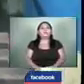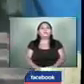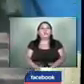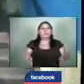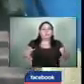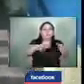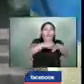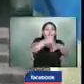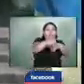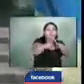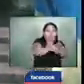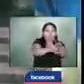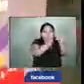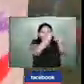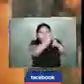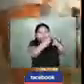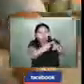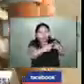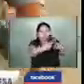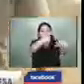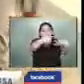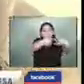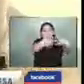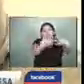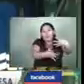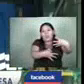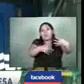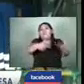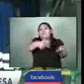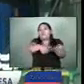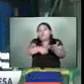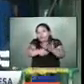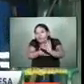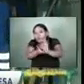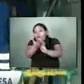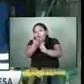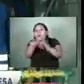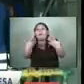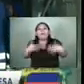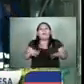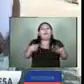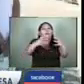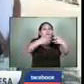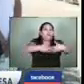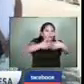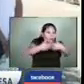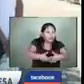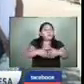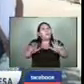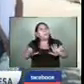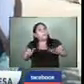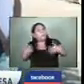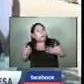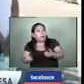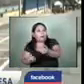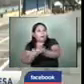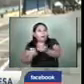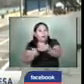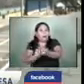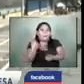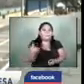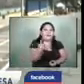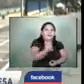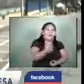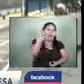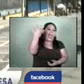Diputados aprobaron reformas a la ley de creación del fideicomiso para la recuperación económica de empresas con la que se apoyará a los vendedores